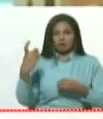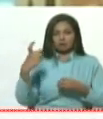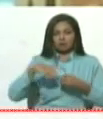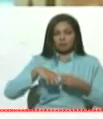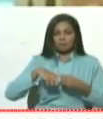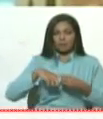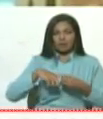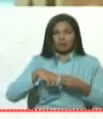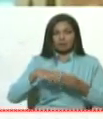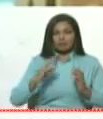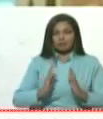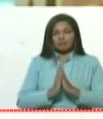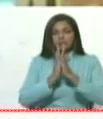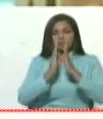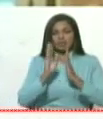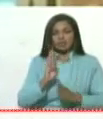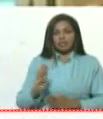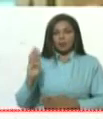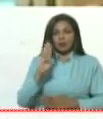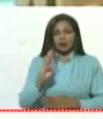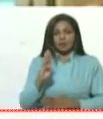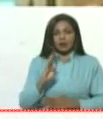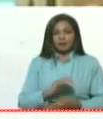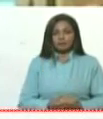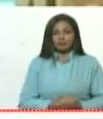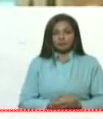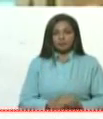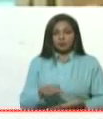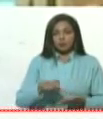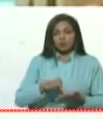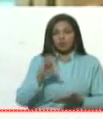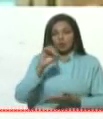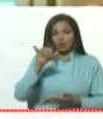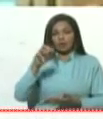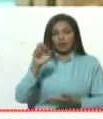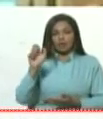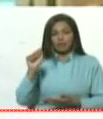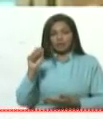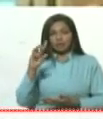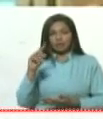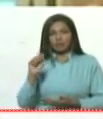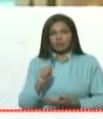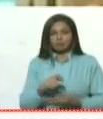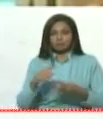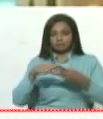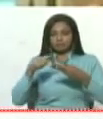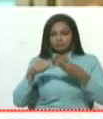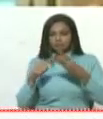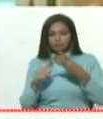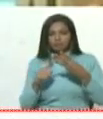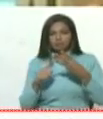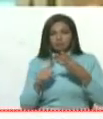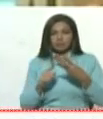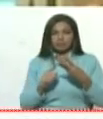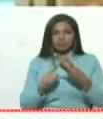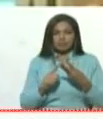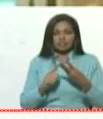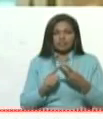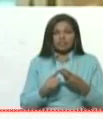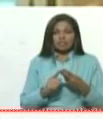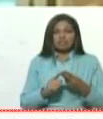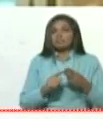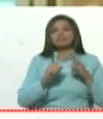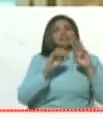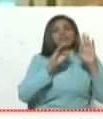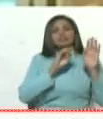Santa Bárbara, Ciudad Ojeda y Machiques de Perijá. 109 ciudades a